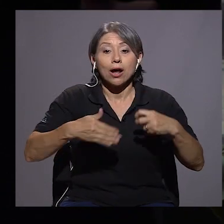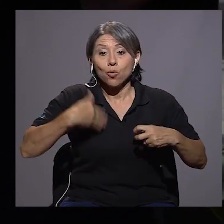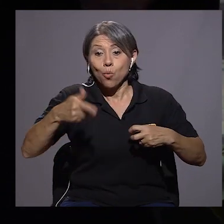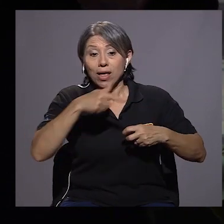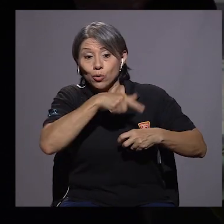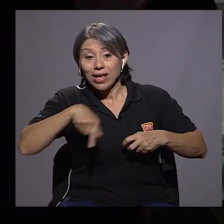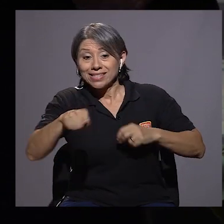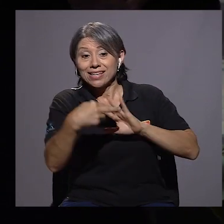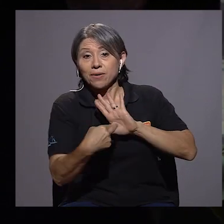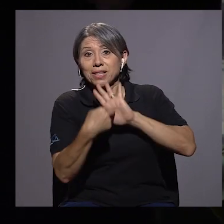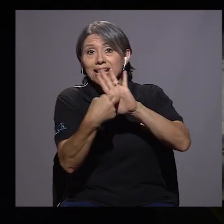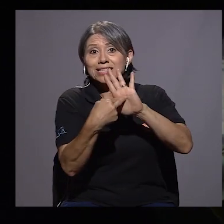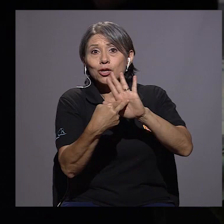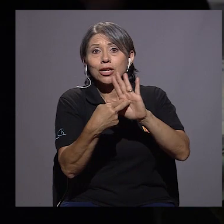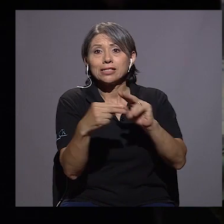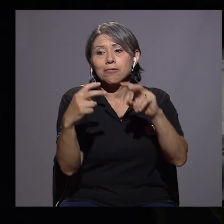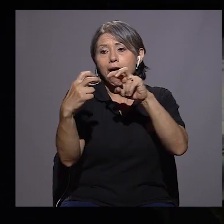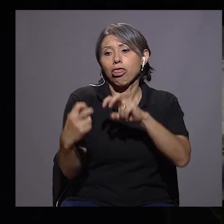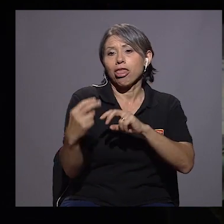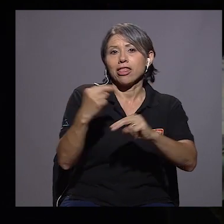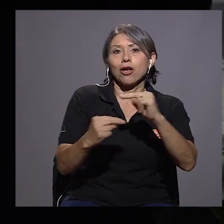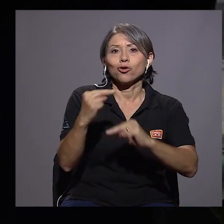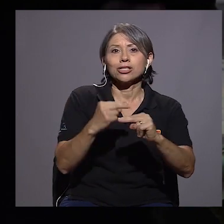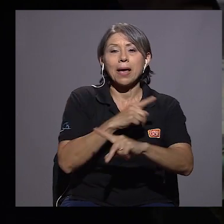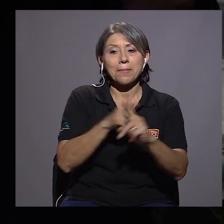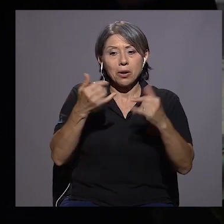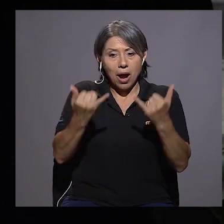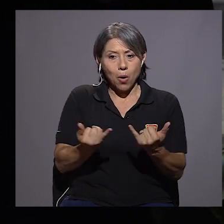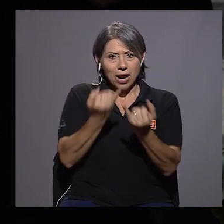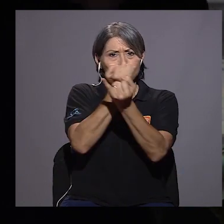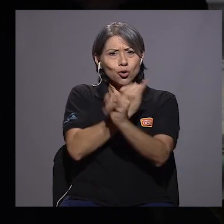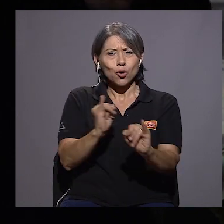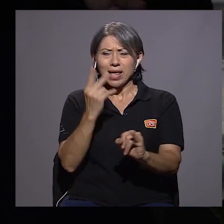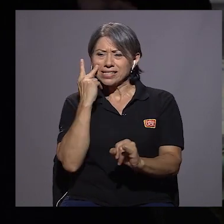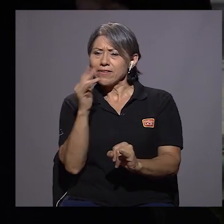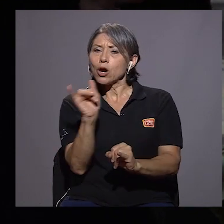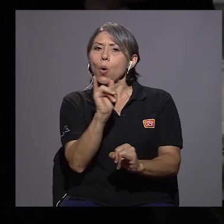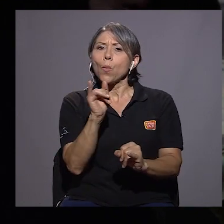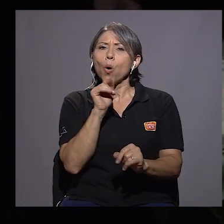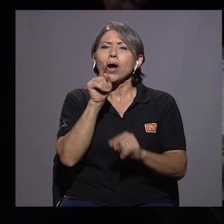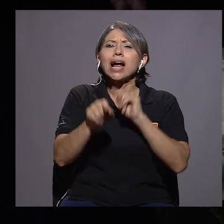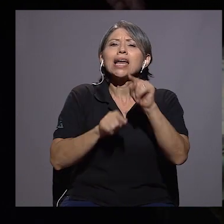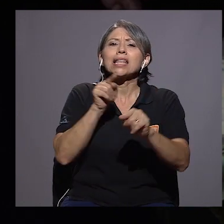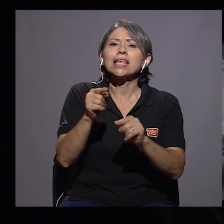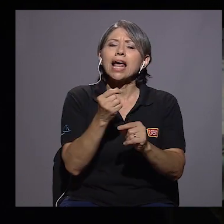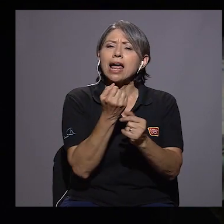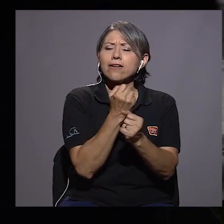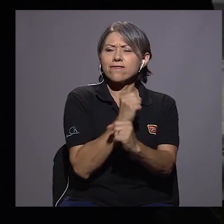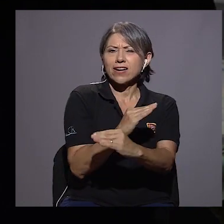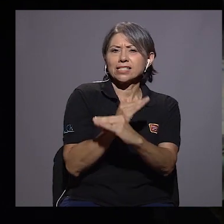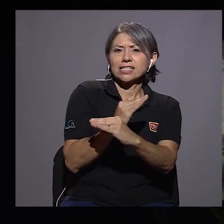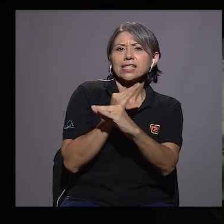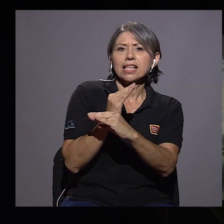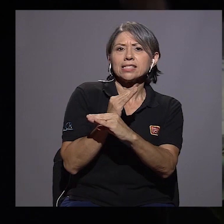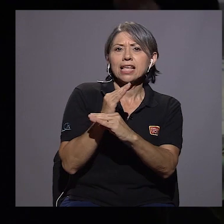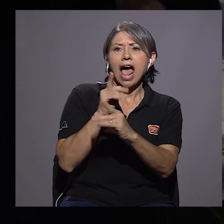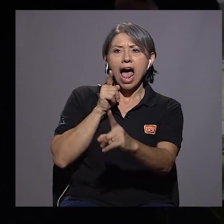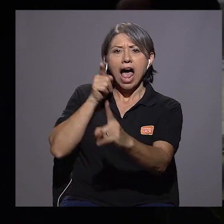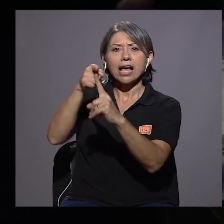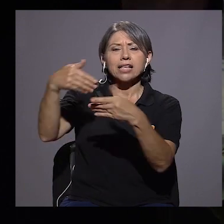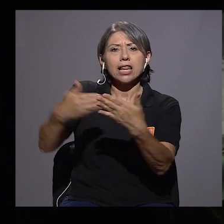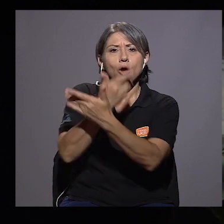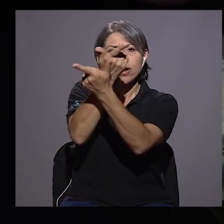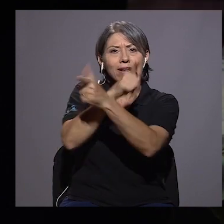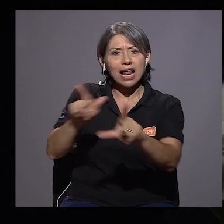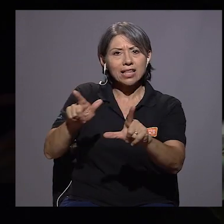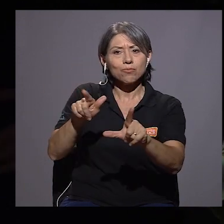un problema cuando las representaciones llegan y negocian. Entonces hoy la autonomía se posiciona como una crítica y como una resistencia